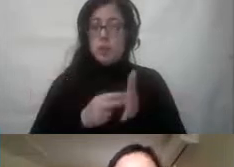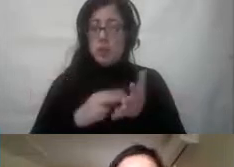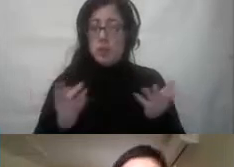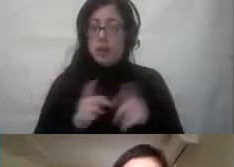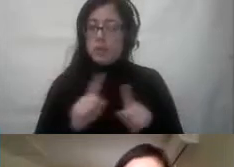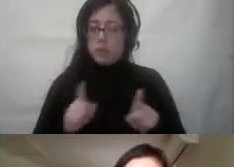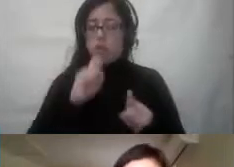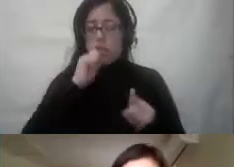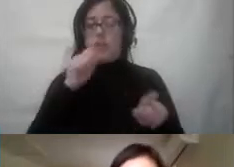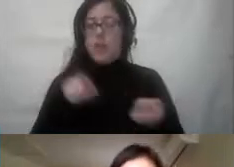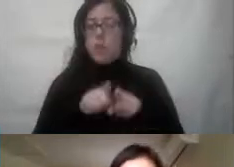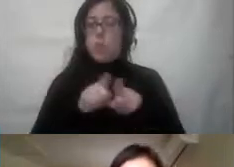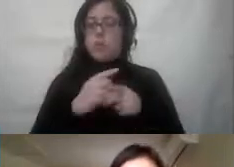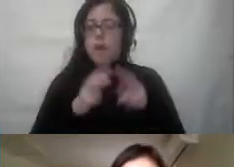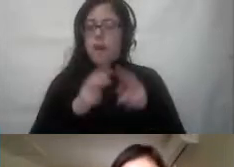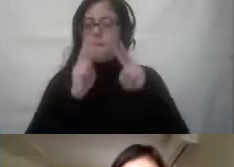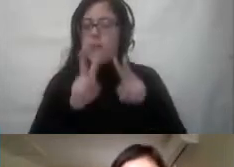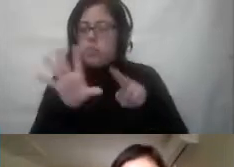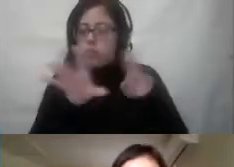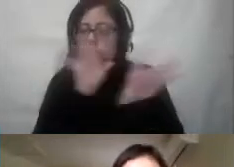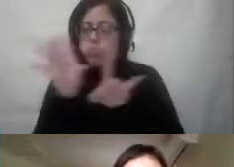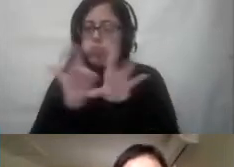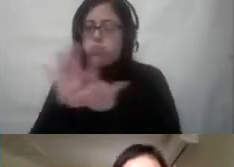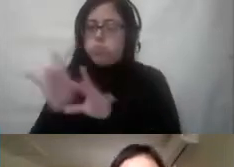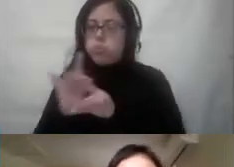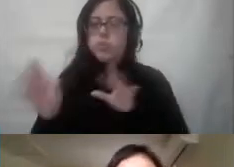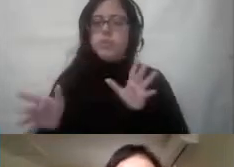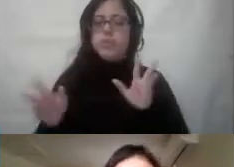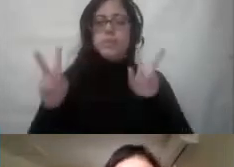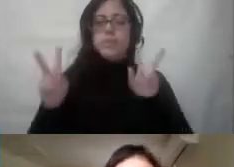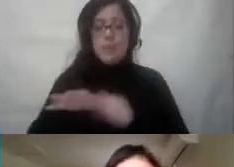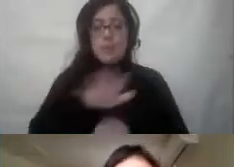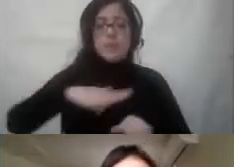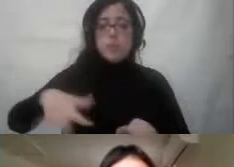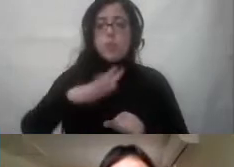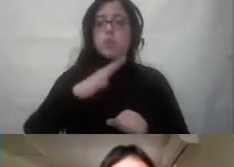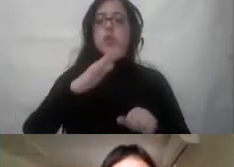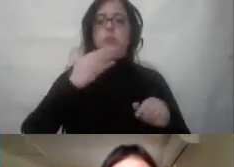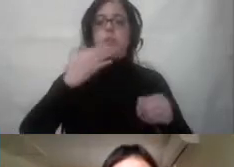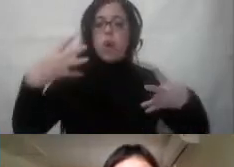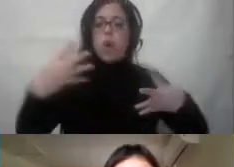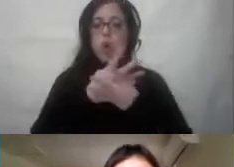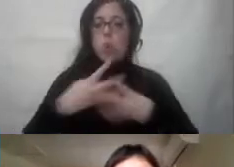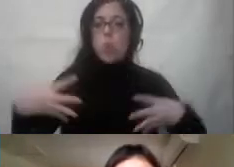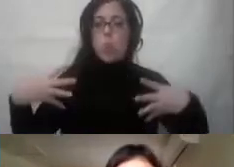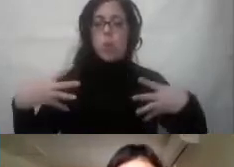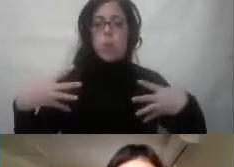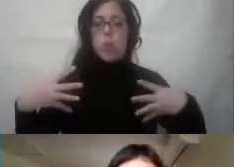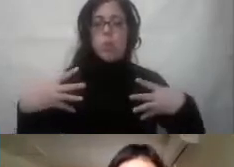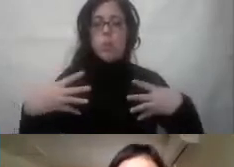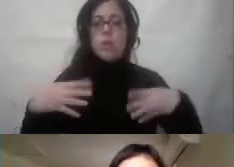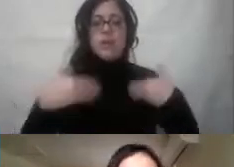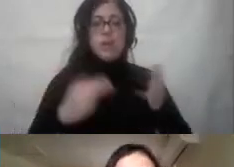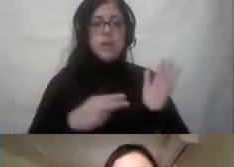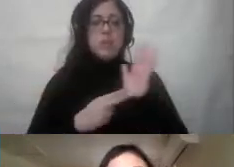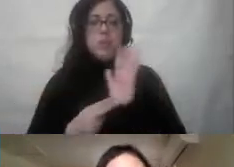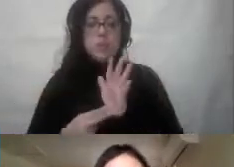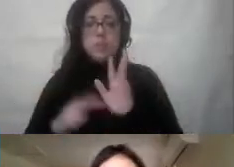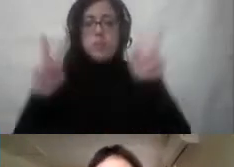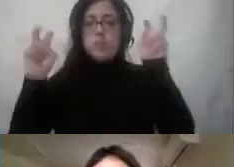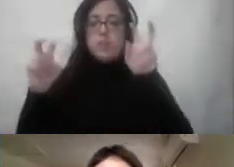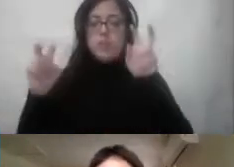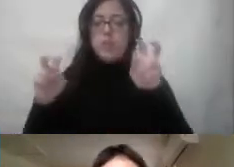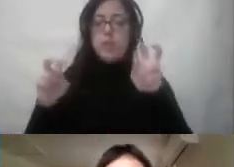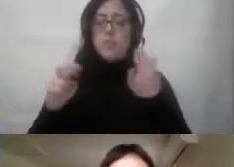con el currículum vigente. Y tenemos que decir que lo que vamos a presentar ahora de problemas socialmente relevantes no es la